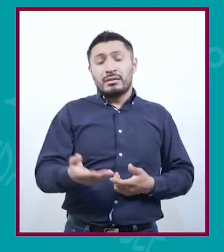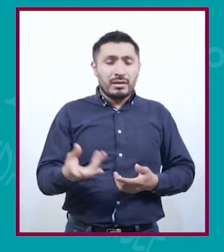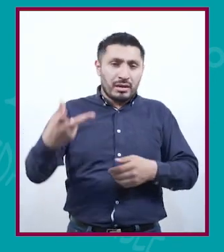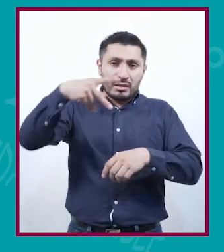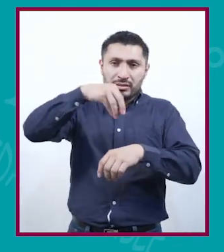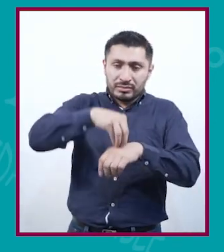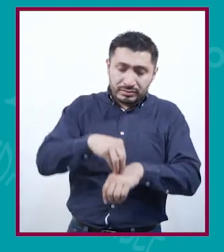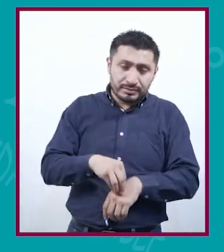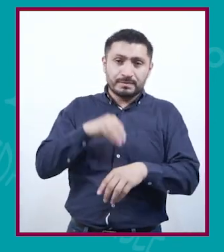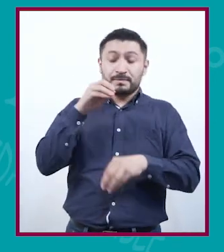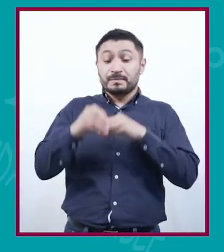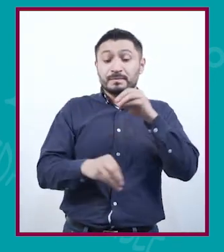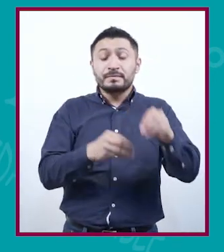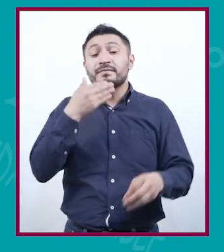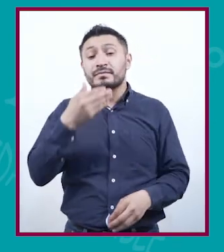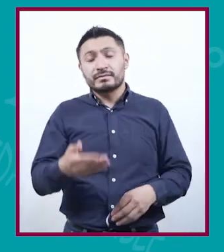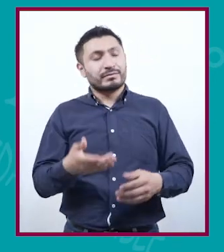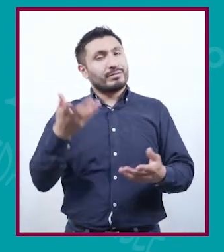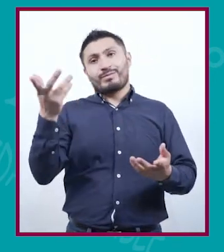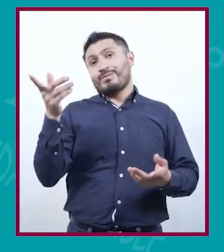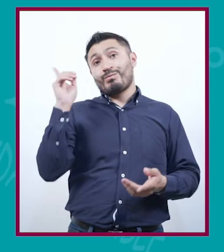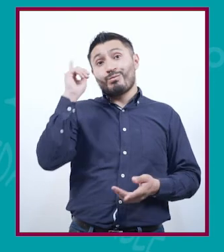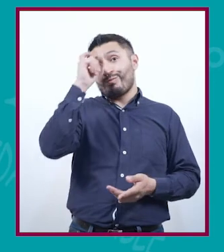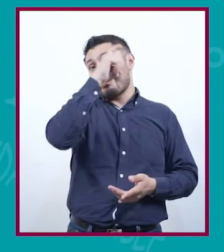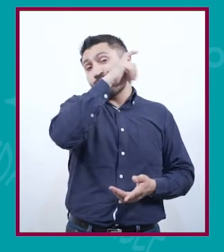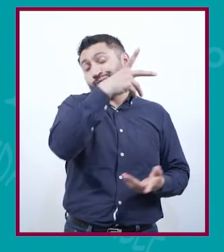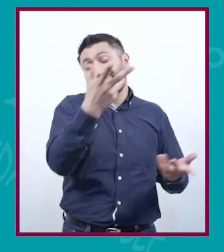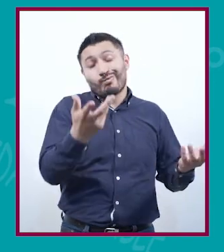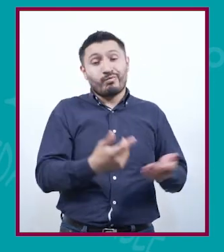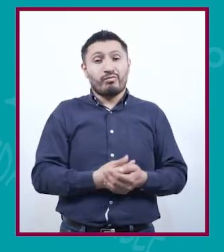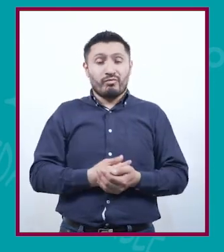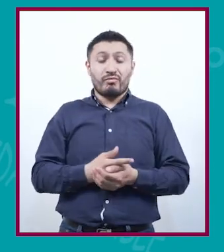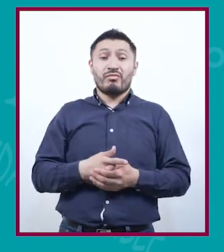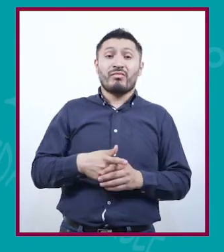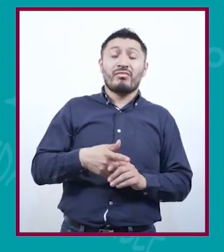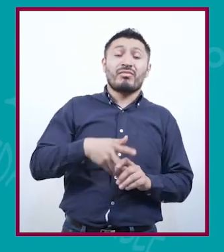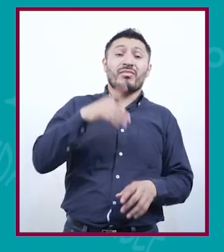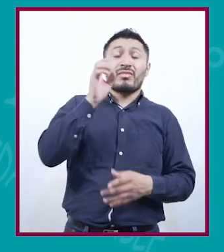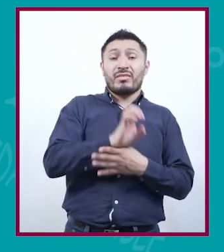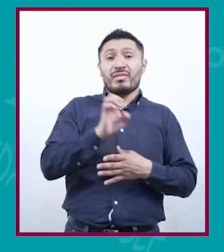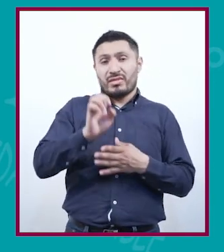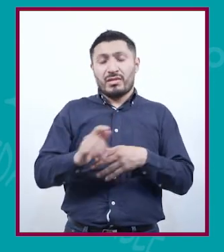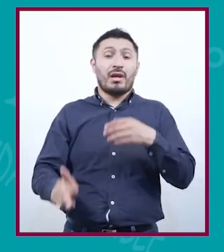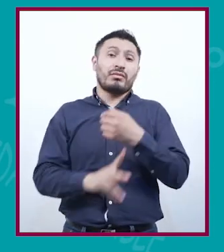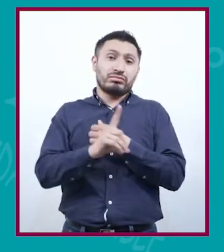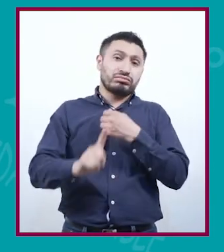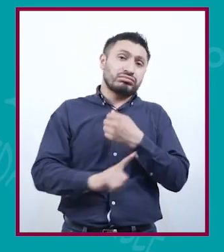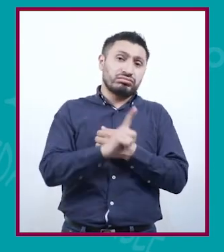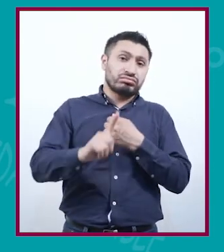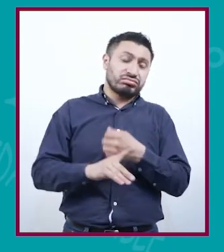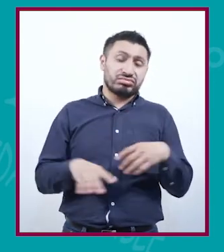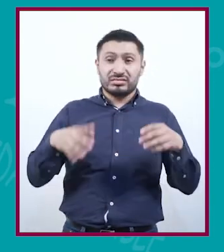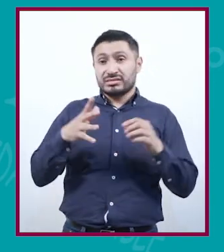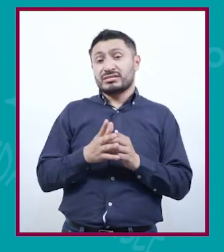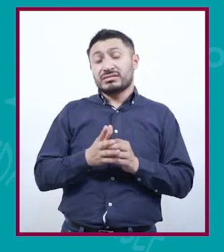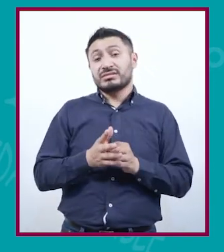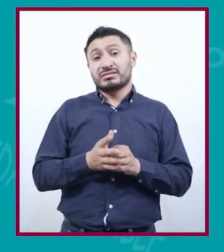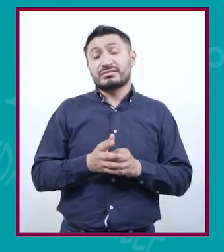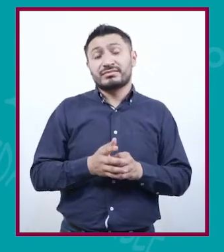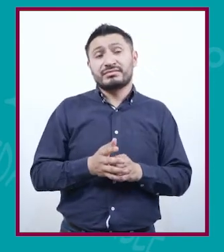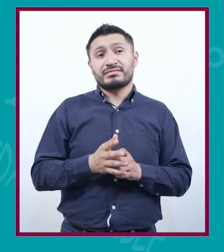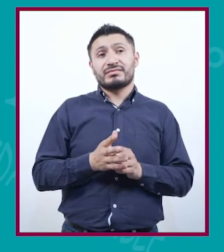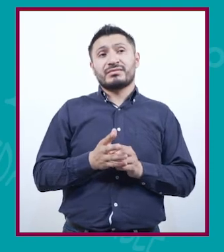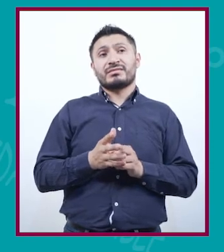establecer una productividad en el Imperio Mexicano era muy baja, era muy dificultosa. Entonces ante todos esos